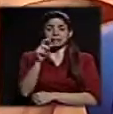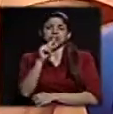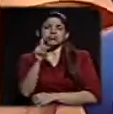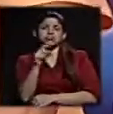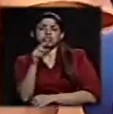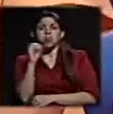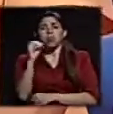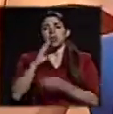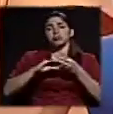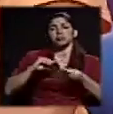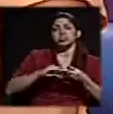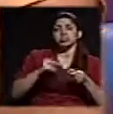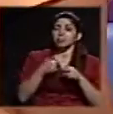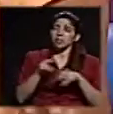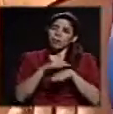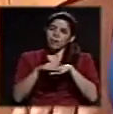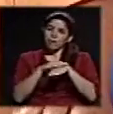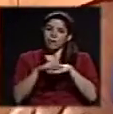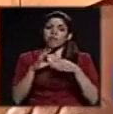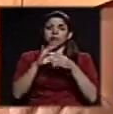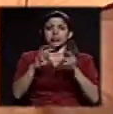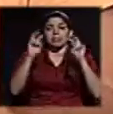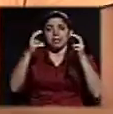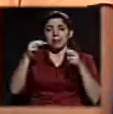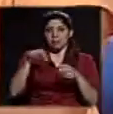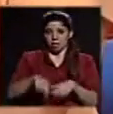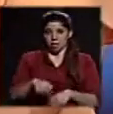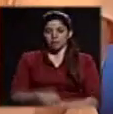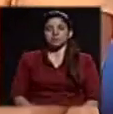o comentarios, breves por favor, sobre el tema de hoy.